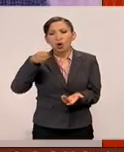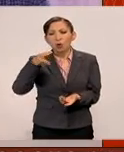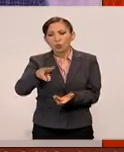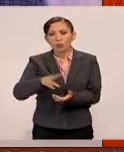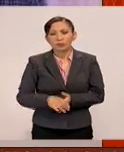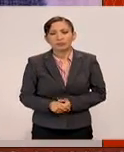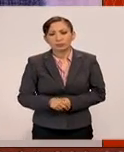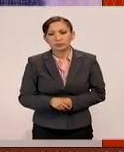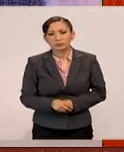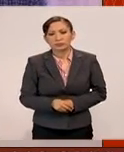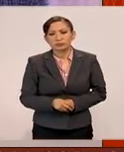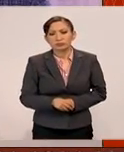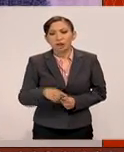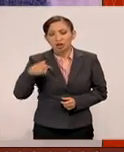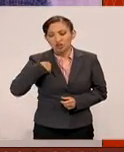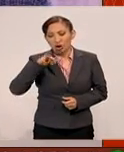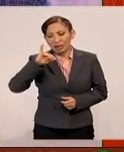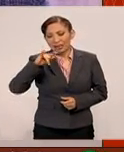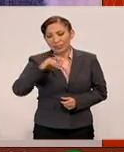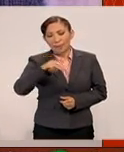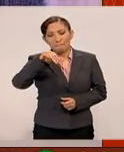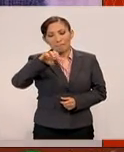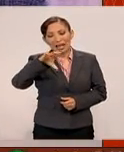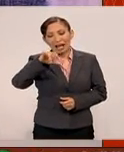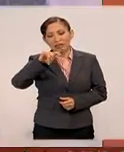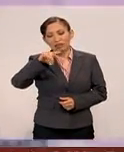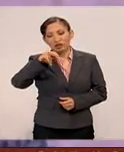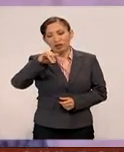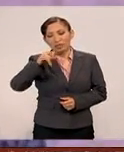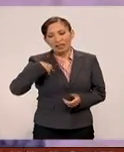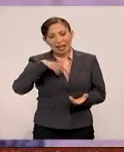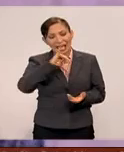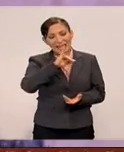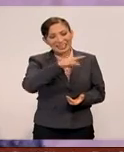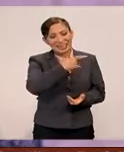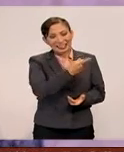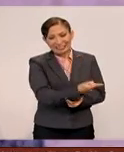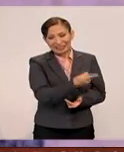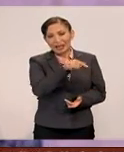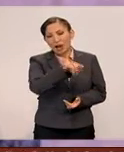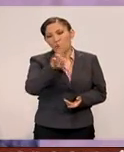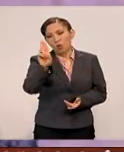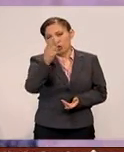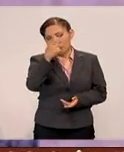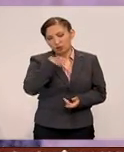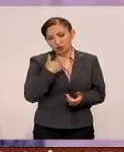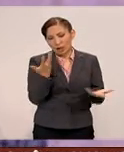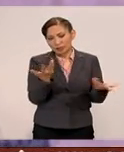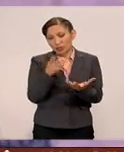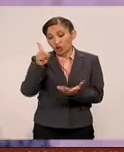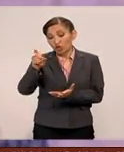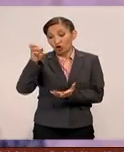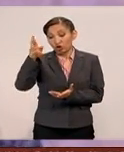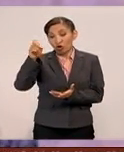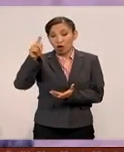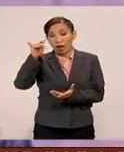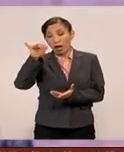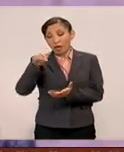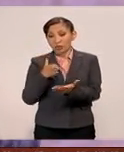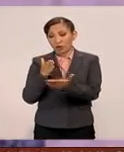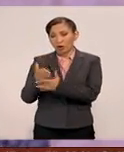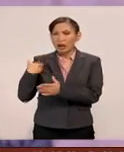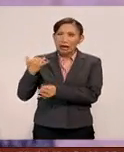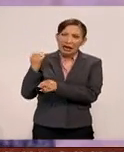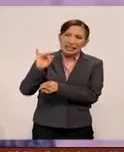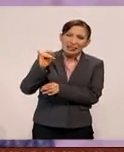los drones? Yo soy ingeniero mecatrónico de la Facultad de Ingeniería de la UNAM y estoy realizando mi doctorado en Ingeniería